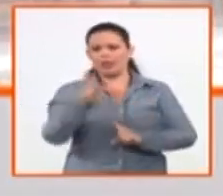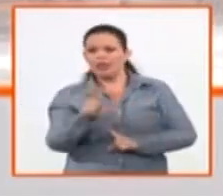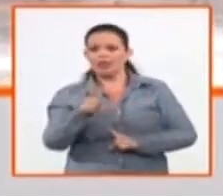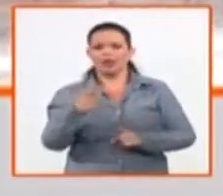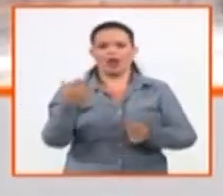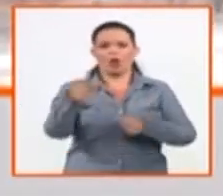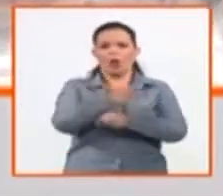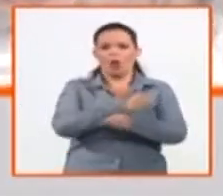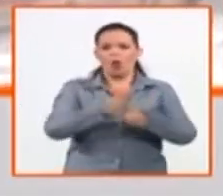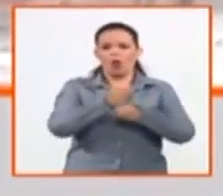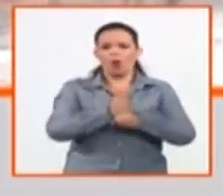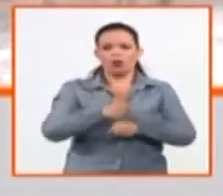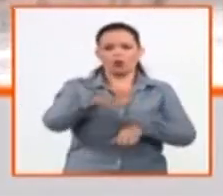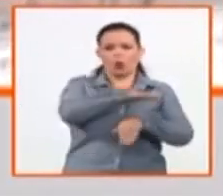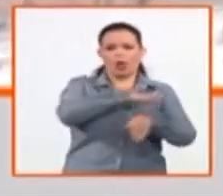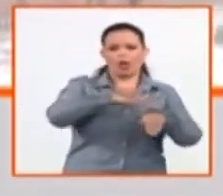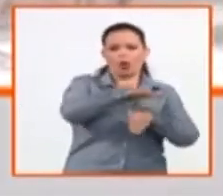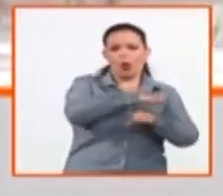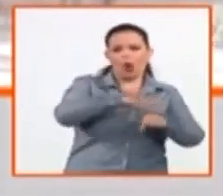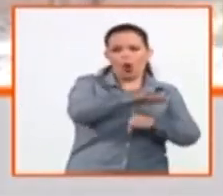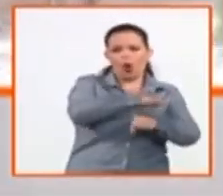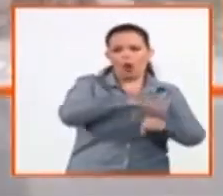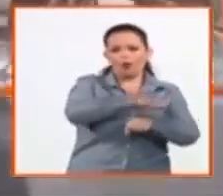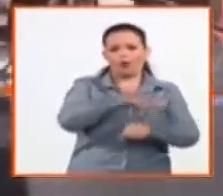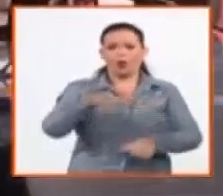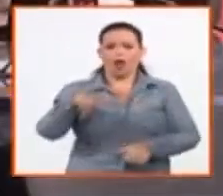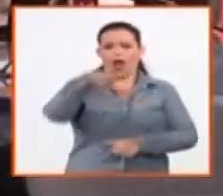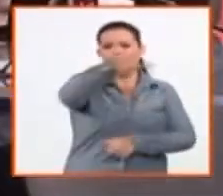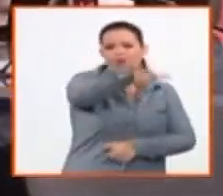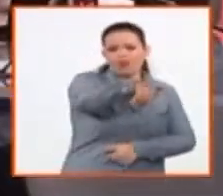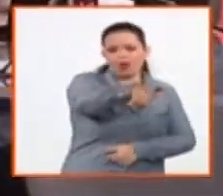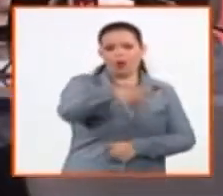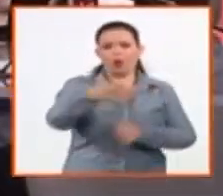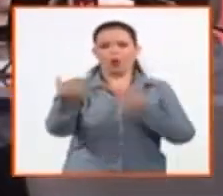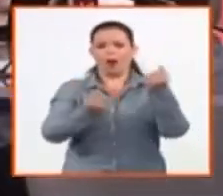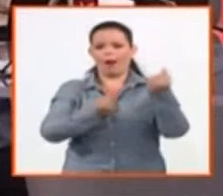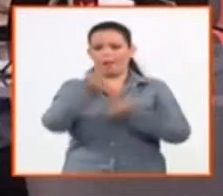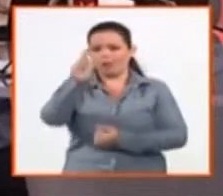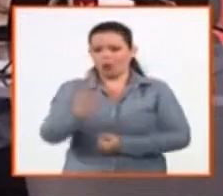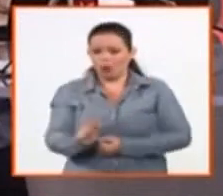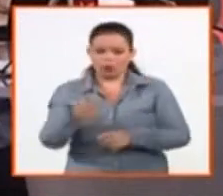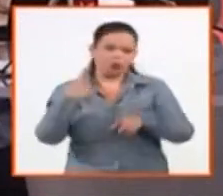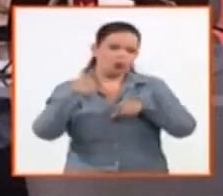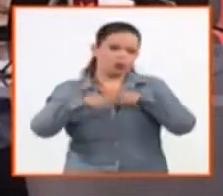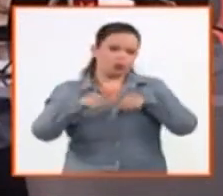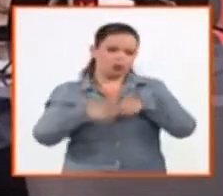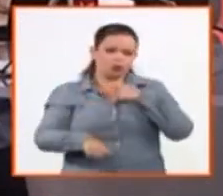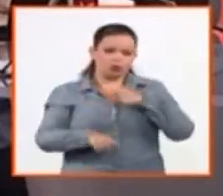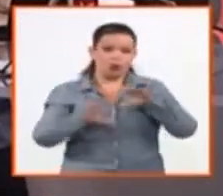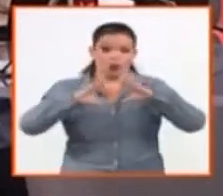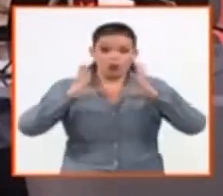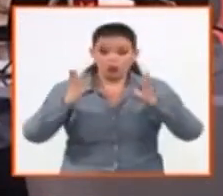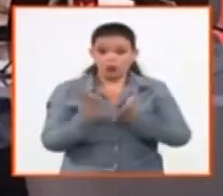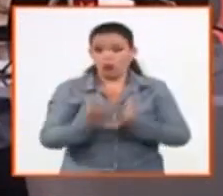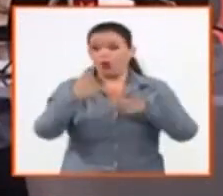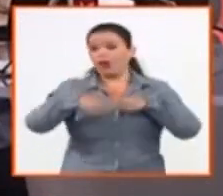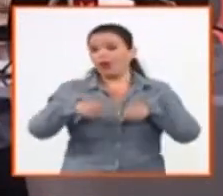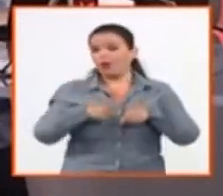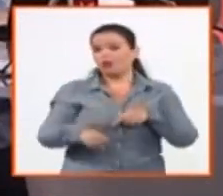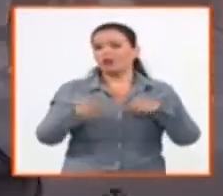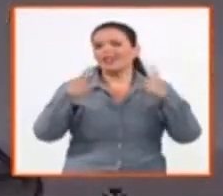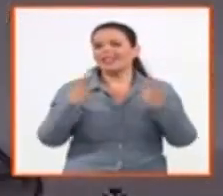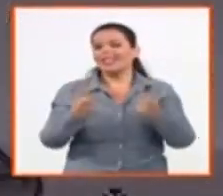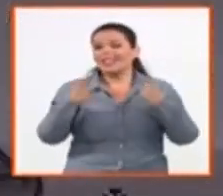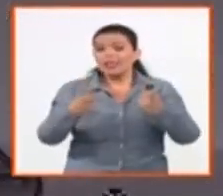noticias sobre eso? ¿De que los aviones están proponiendo trabajo a los pilotos? Todo ese tipo de cosas necesitan ese personal,